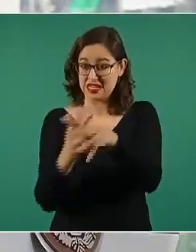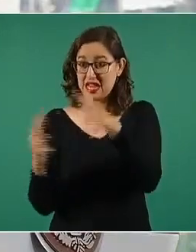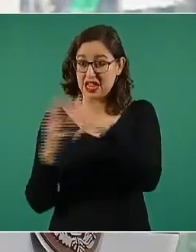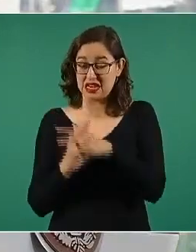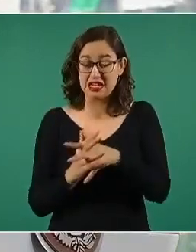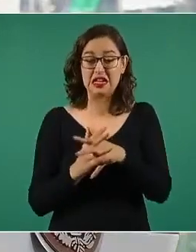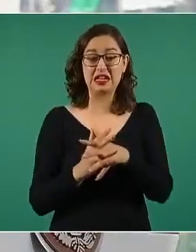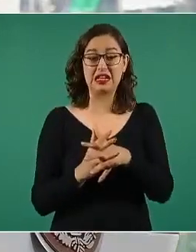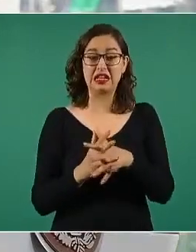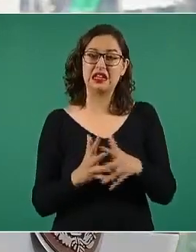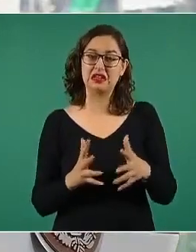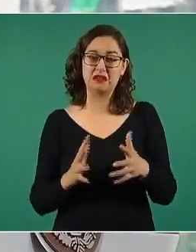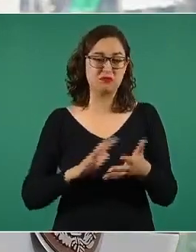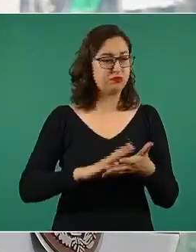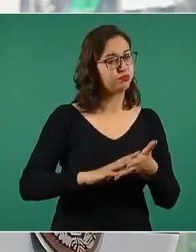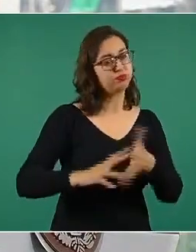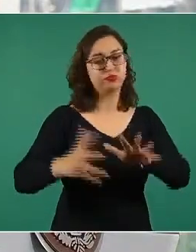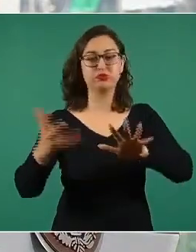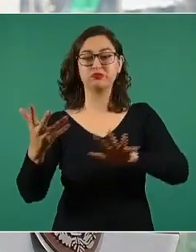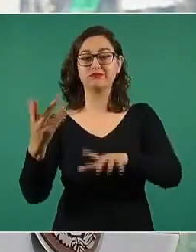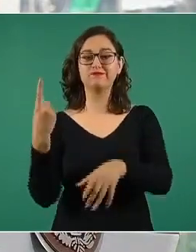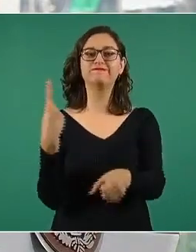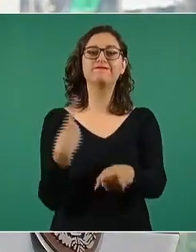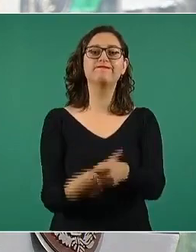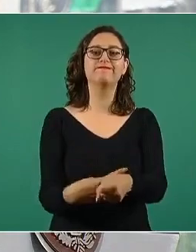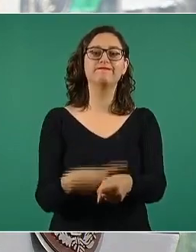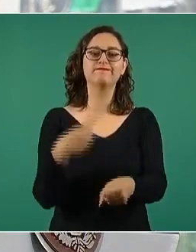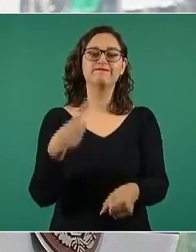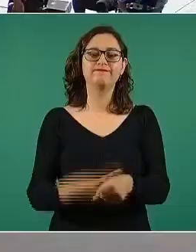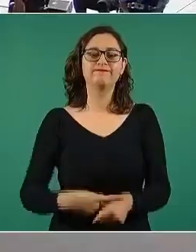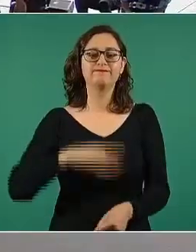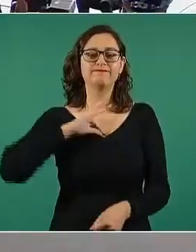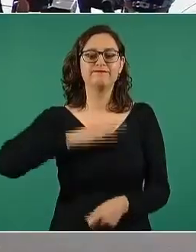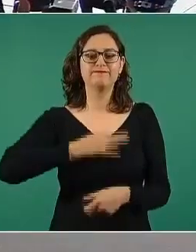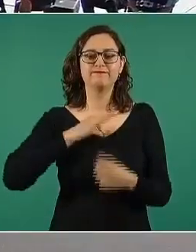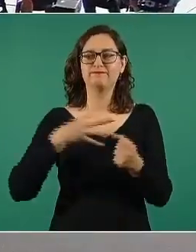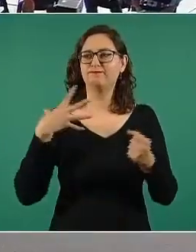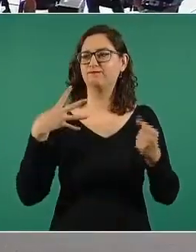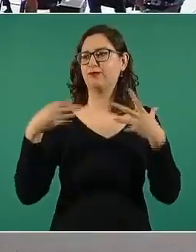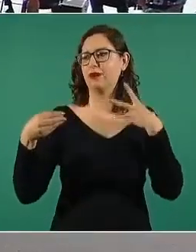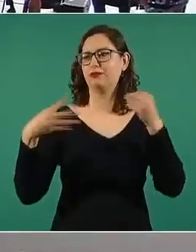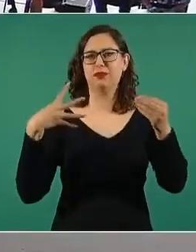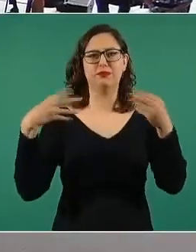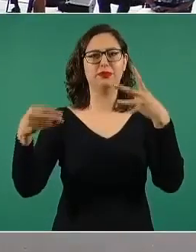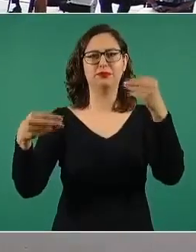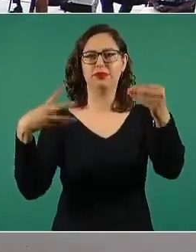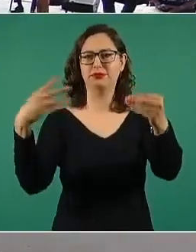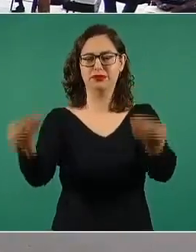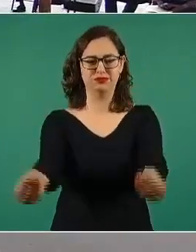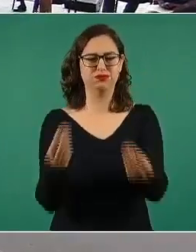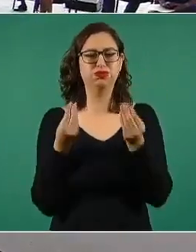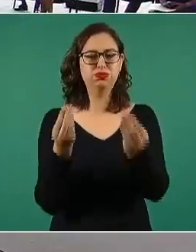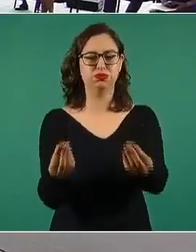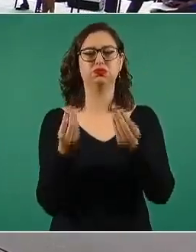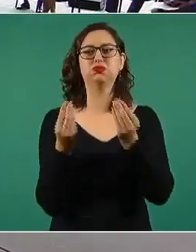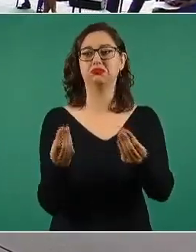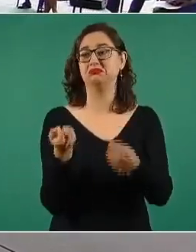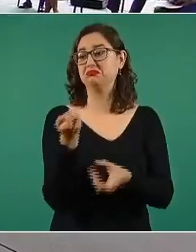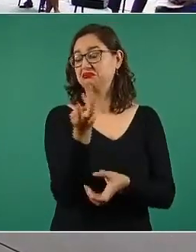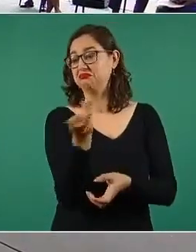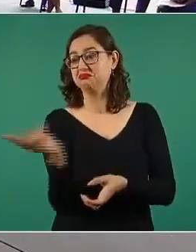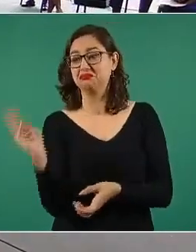tejido social y las enfermedades epidémicas para las cuales no